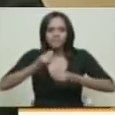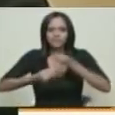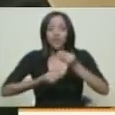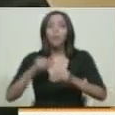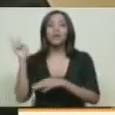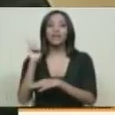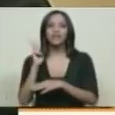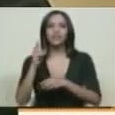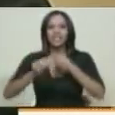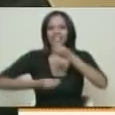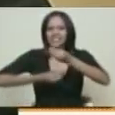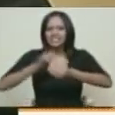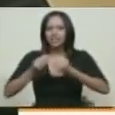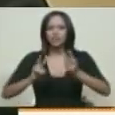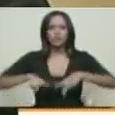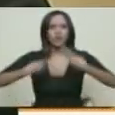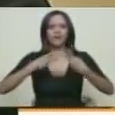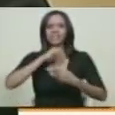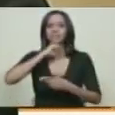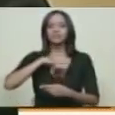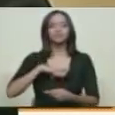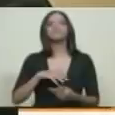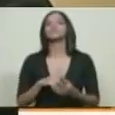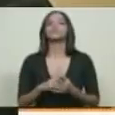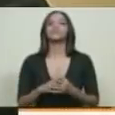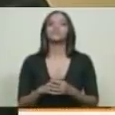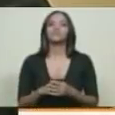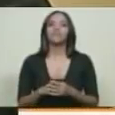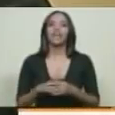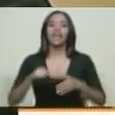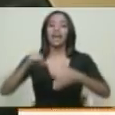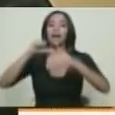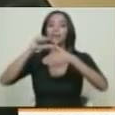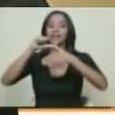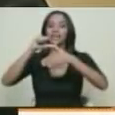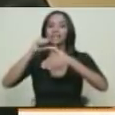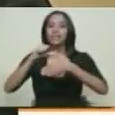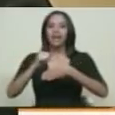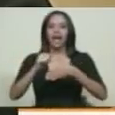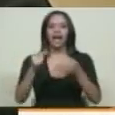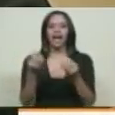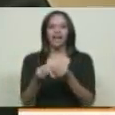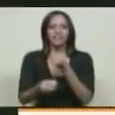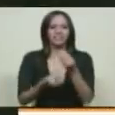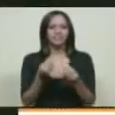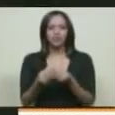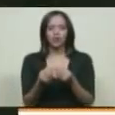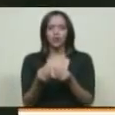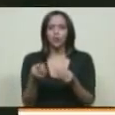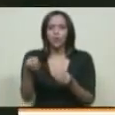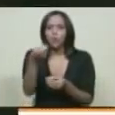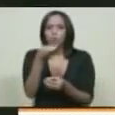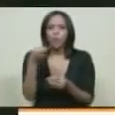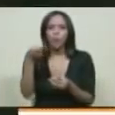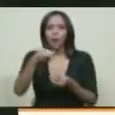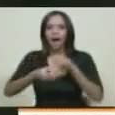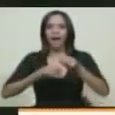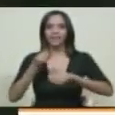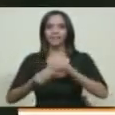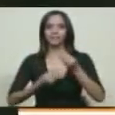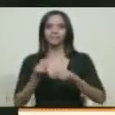una gesta heroica. Todos los países de América Latina han intentado o intentan hacer